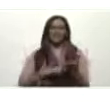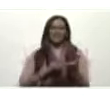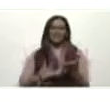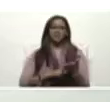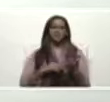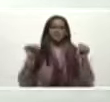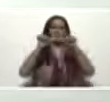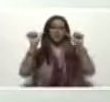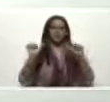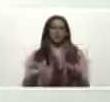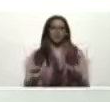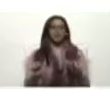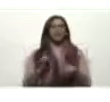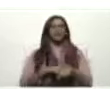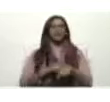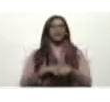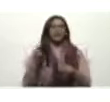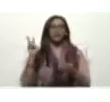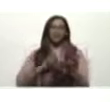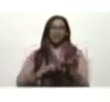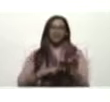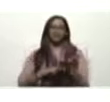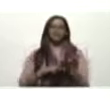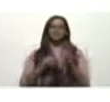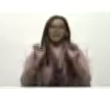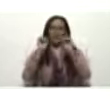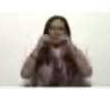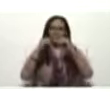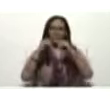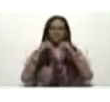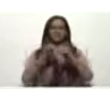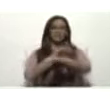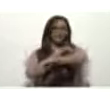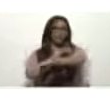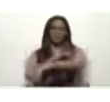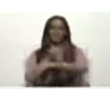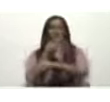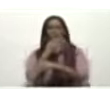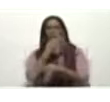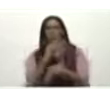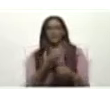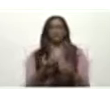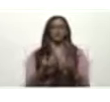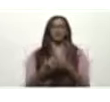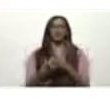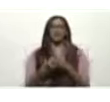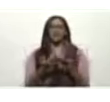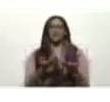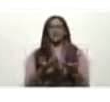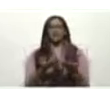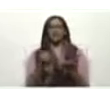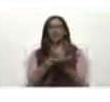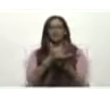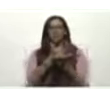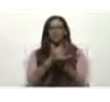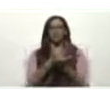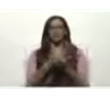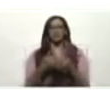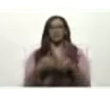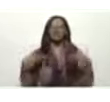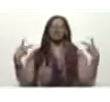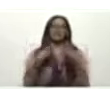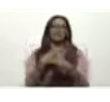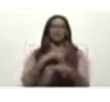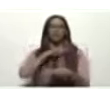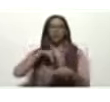los sistemas. ¿En tiempo real? En tiempo real, de la microelectrónica, de los tejidos, de los medicamentos, del efecto de los fármacos. Castrar nuestro